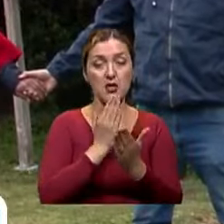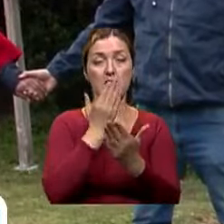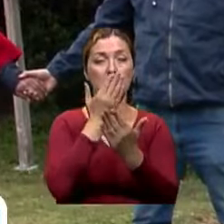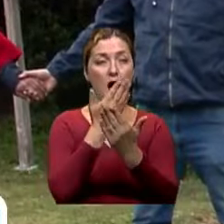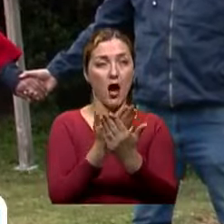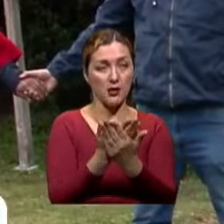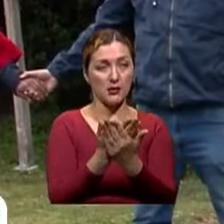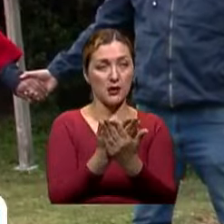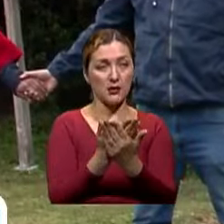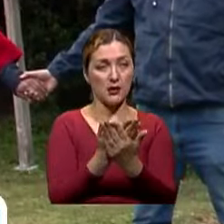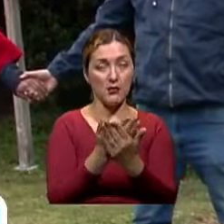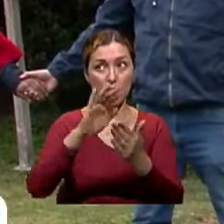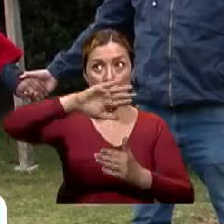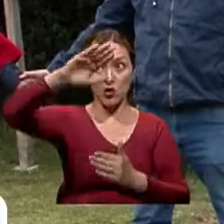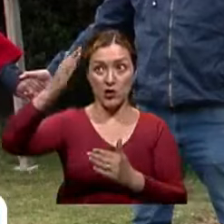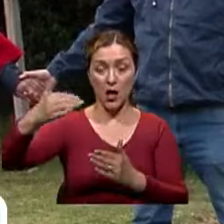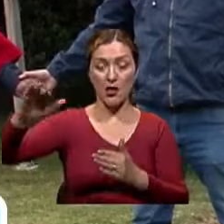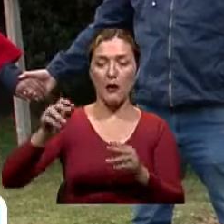Gracias una vez más. Por darnos el permiso.